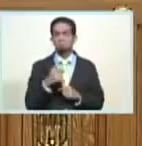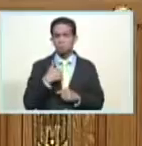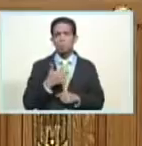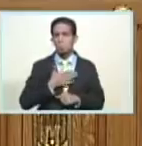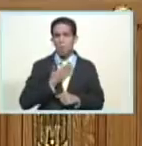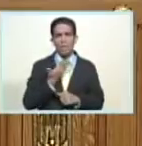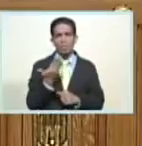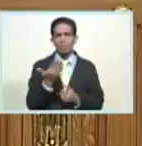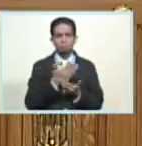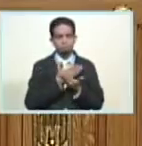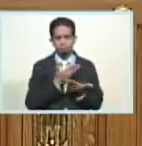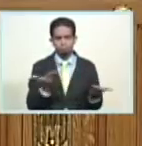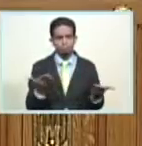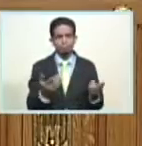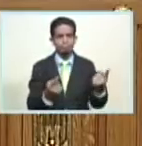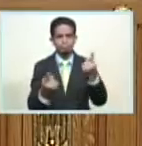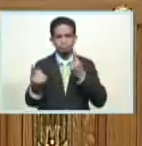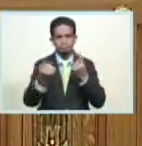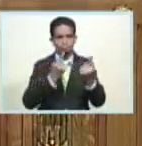todos.